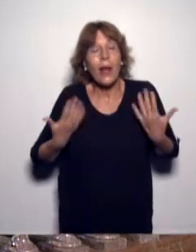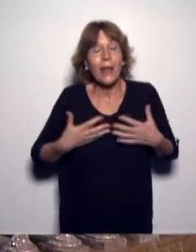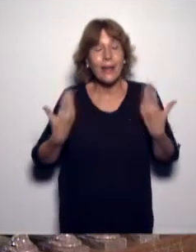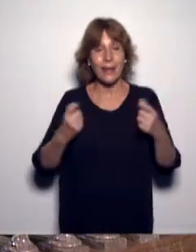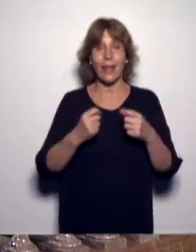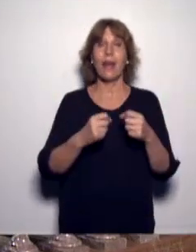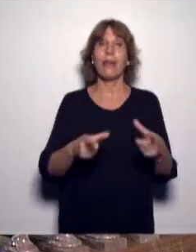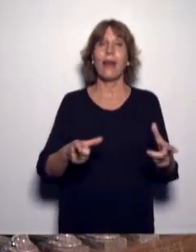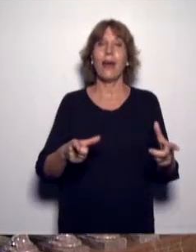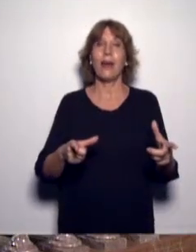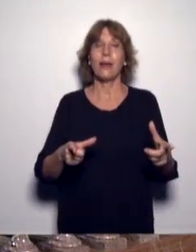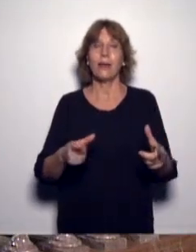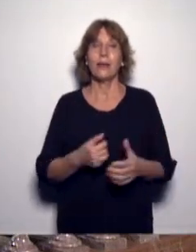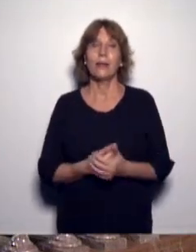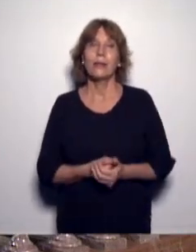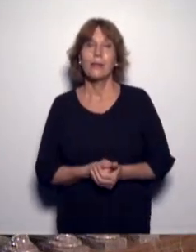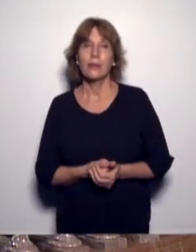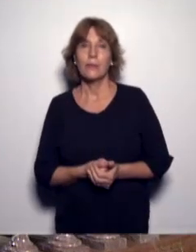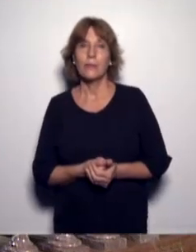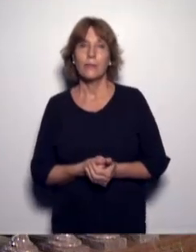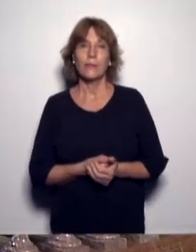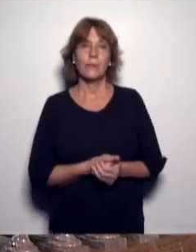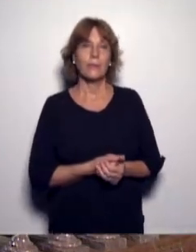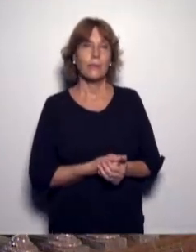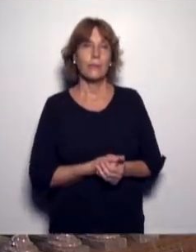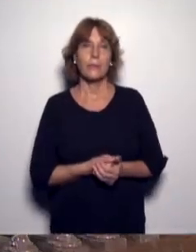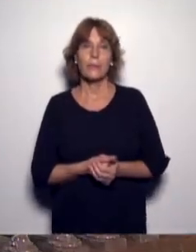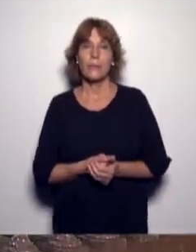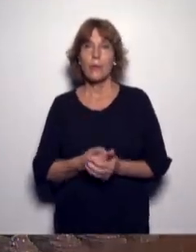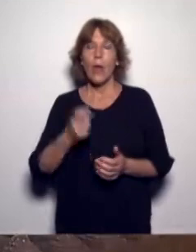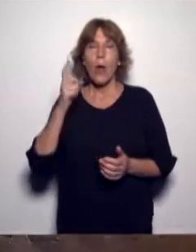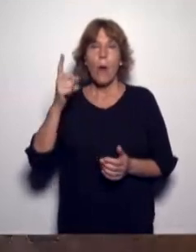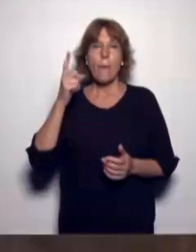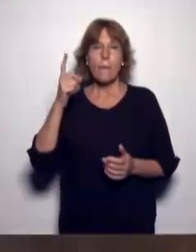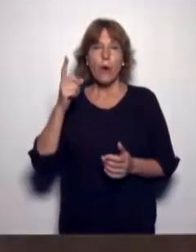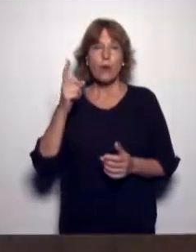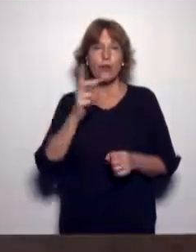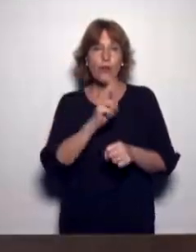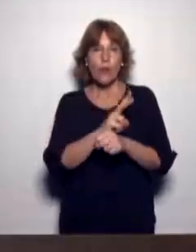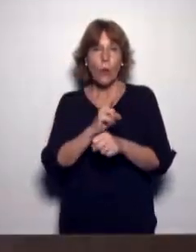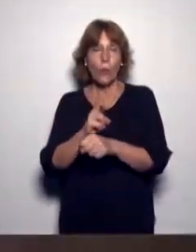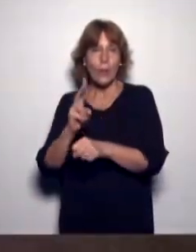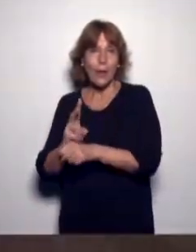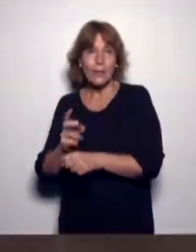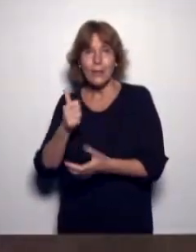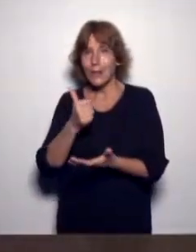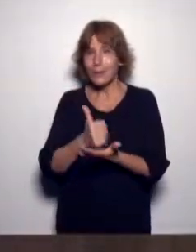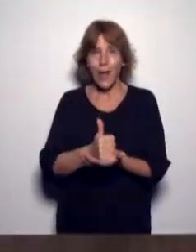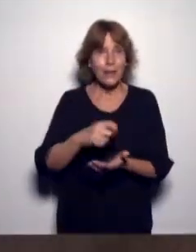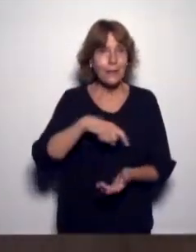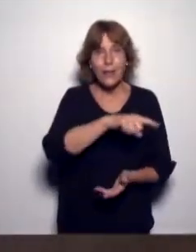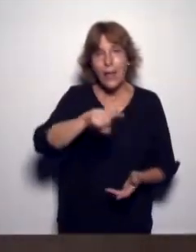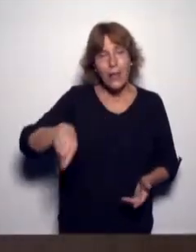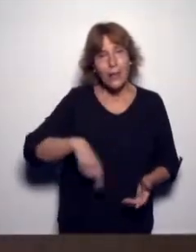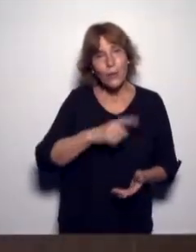Monseñor Alejandro Giorgi, Obispo Auxiliar de Buenos Aires.